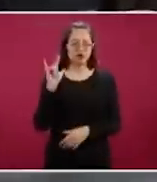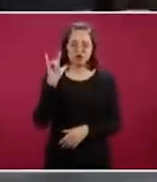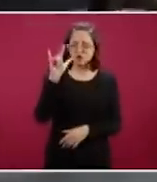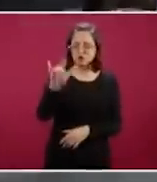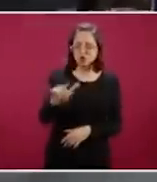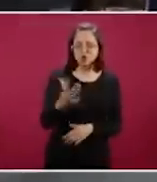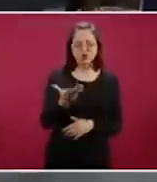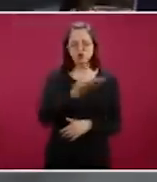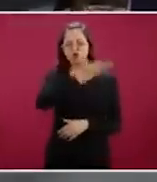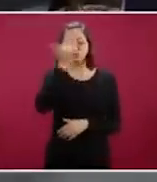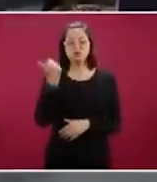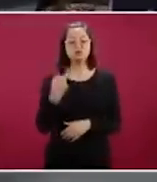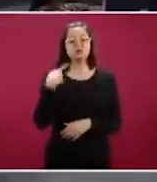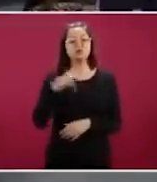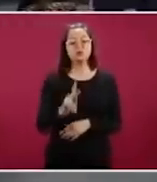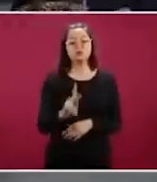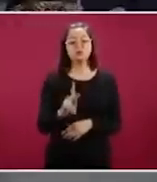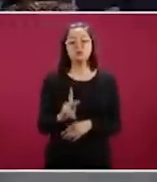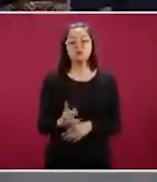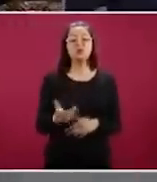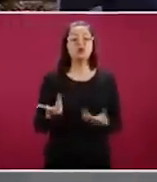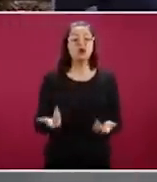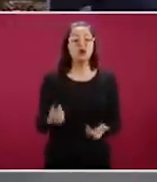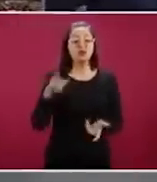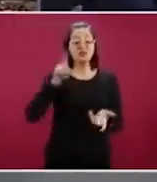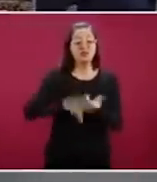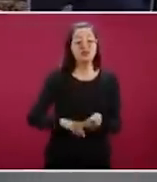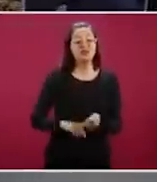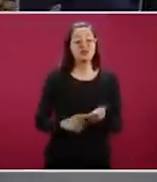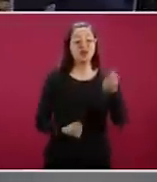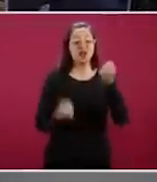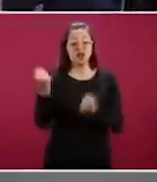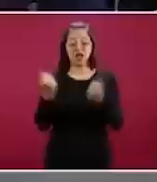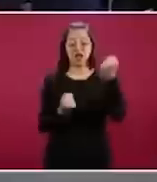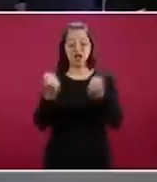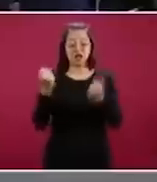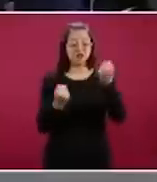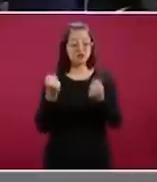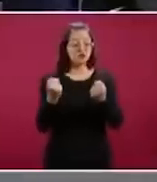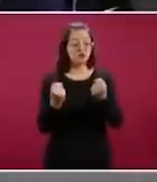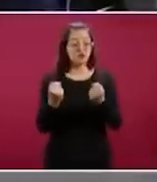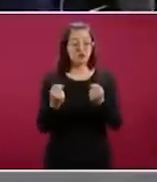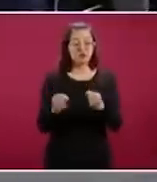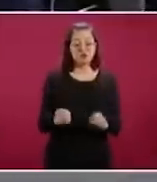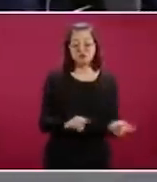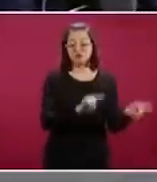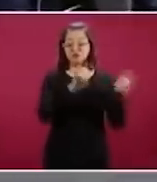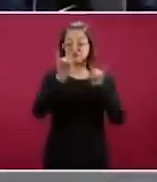aviones, el caso es que bajaron patrullas con torretas,